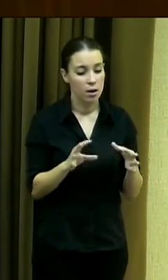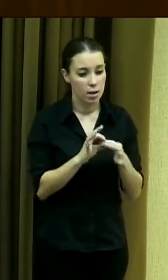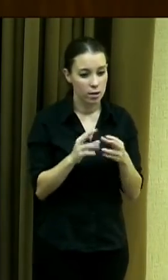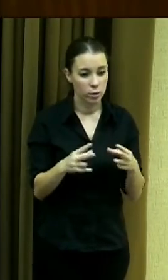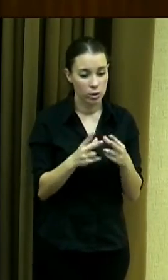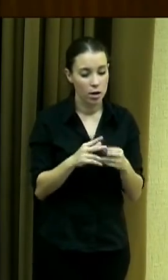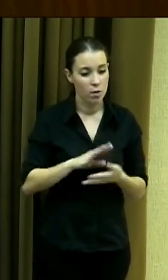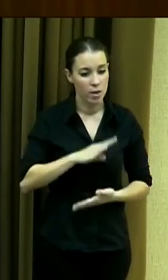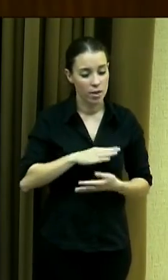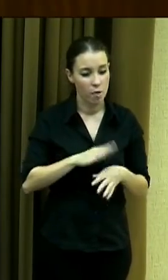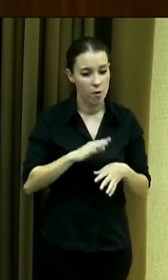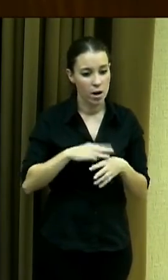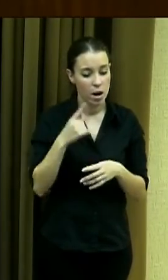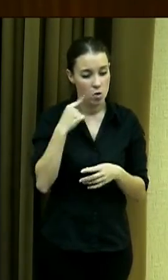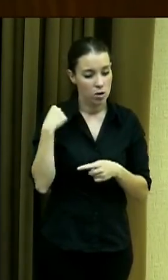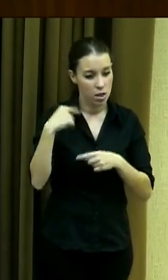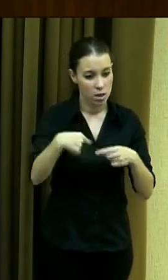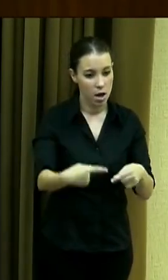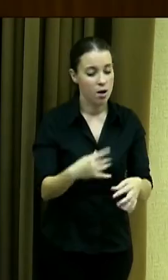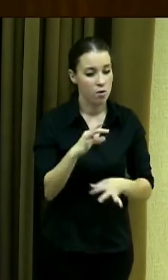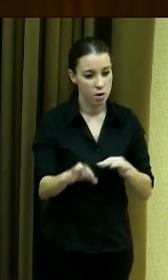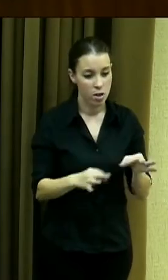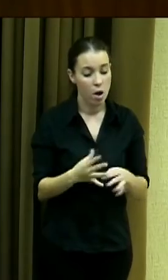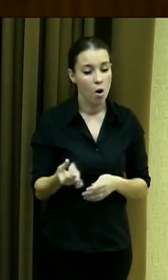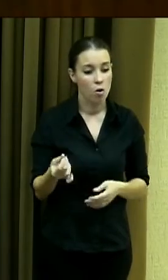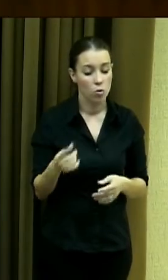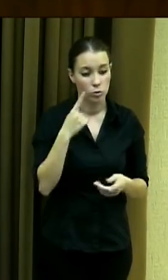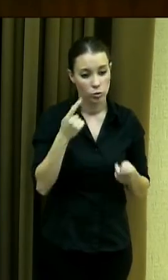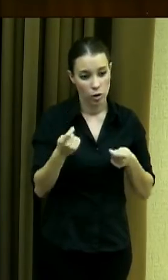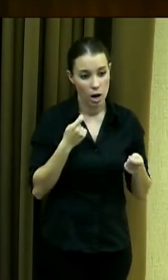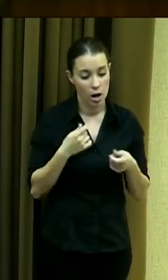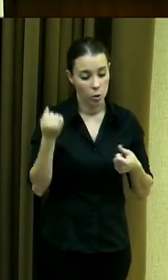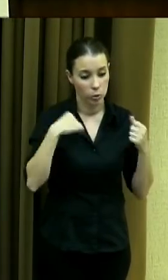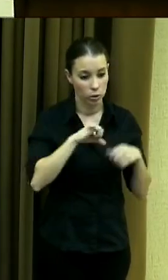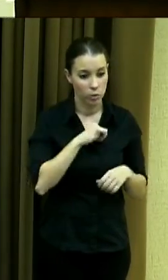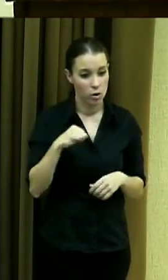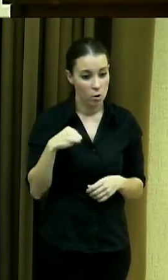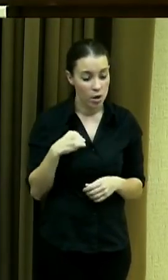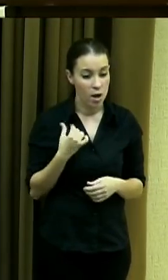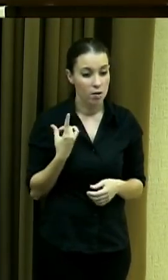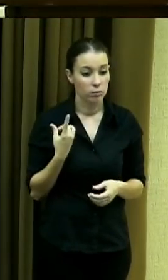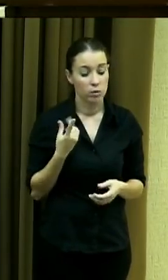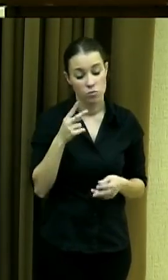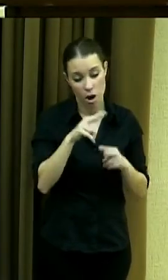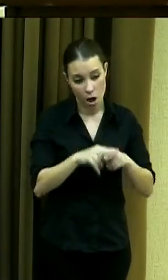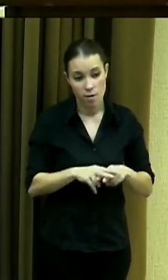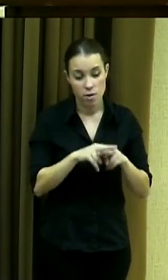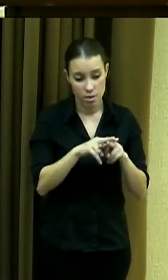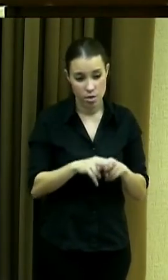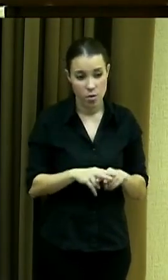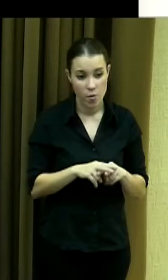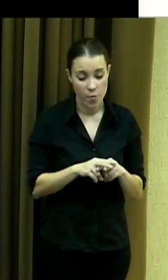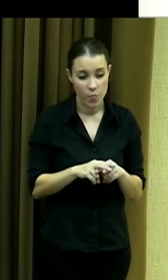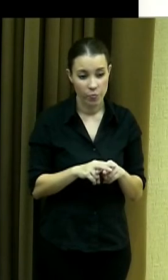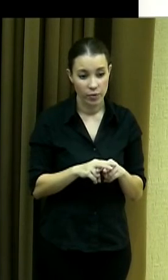para organizar la rutina diaria y el controlar su propia conducta estén implicados, pues se va a atender a una valoración